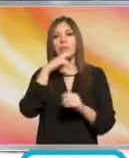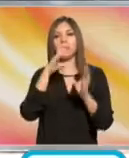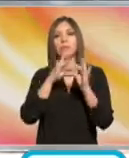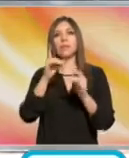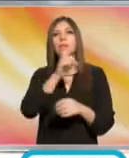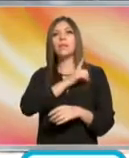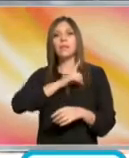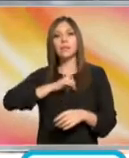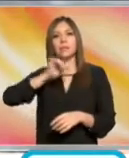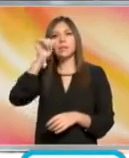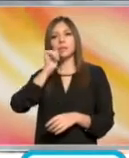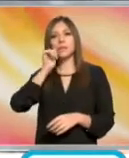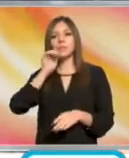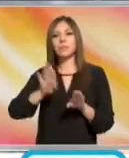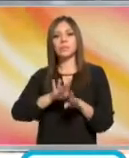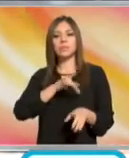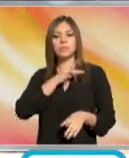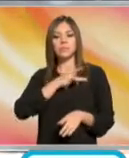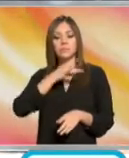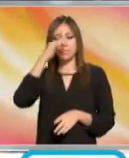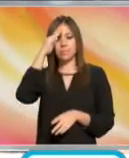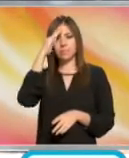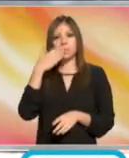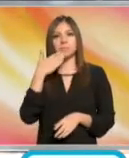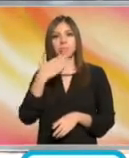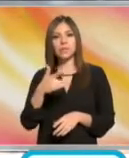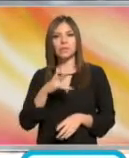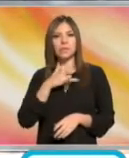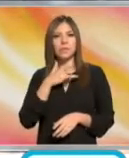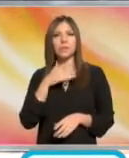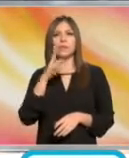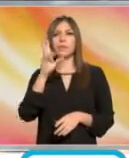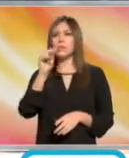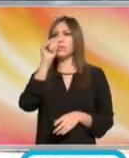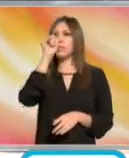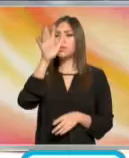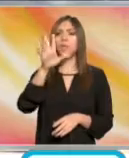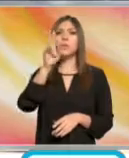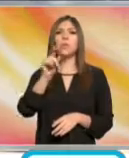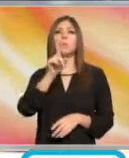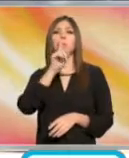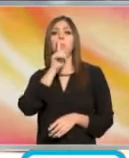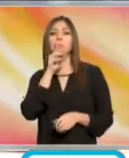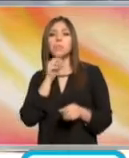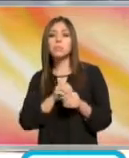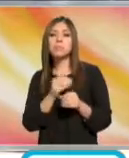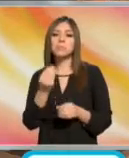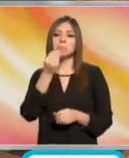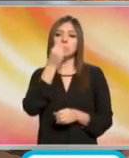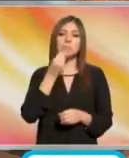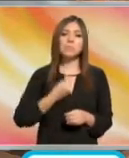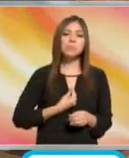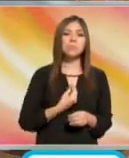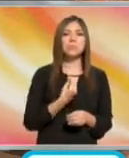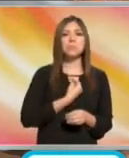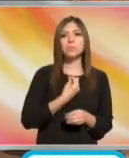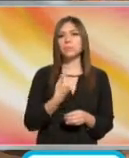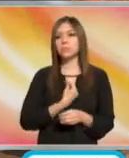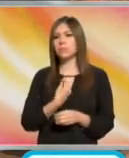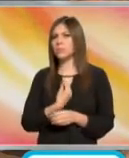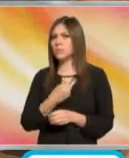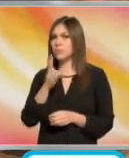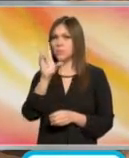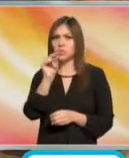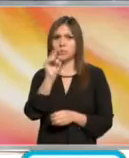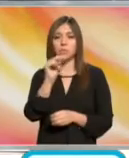debemos protegernos, debemos ser conscientes, debemos manifestarnos, ¿no? No debemos callarlo, no debemos permitirlo. Si no lo hemos hecho en el seno familiar,